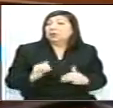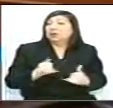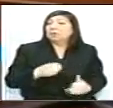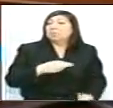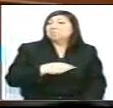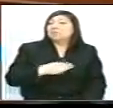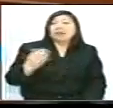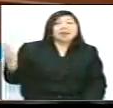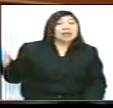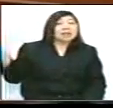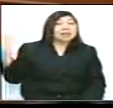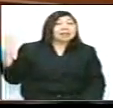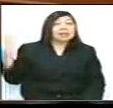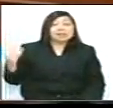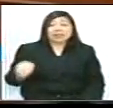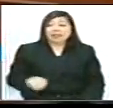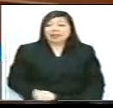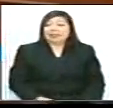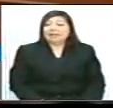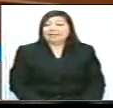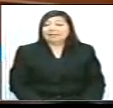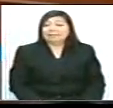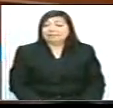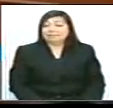ministro en la comisión.